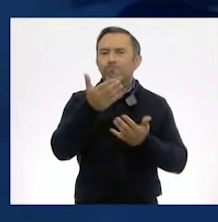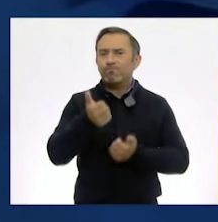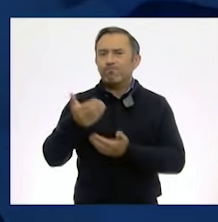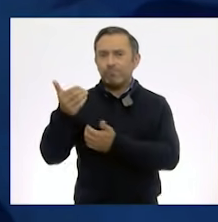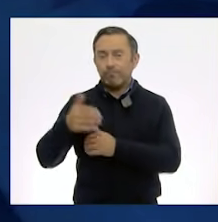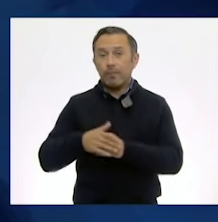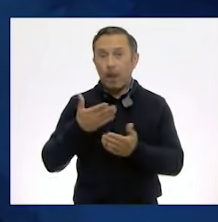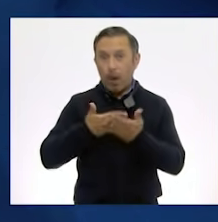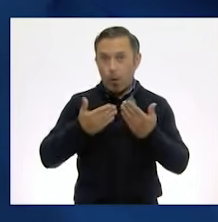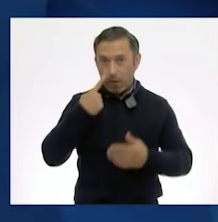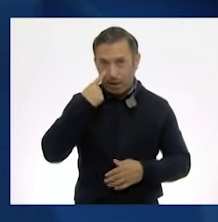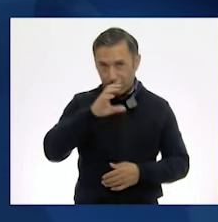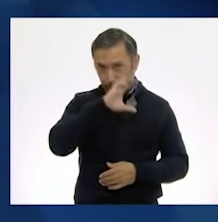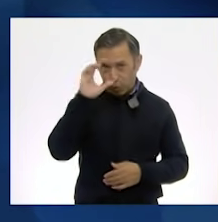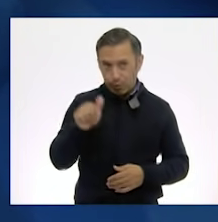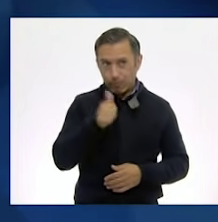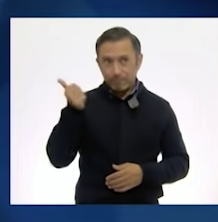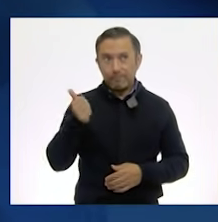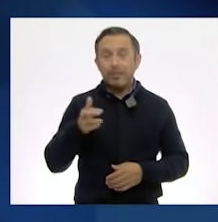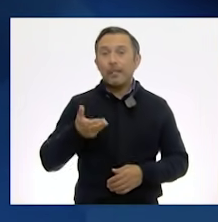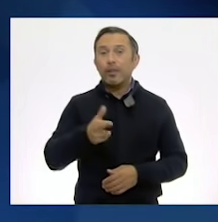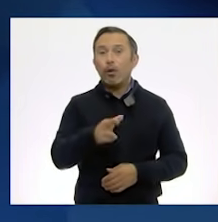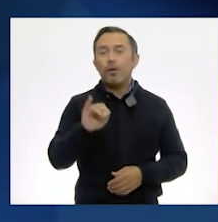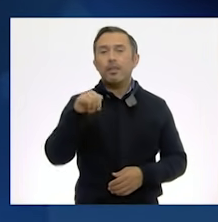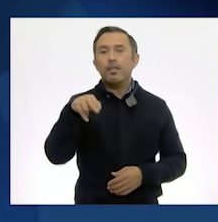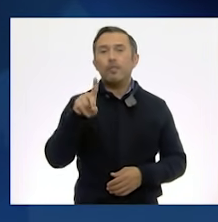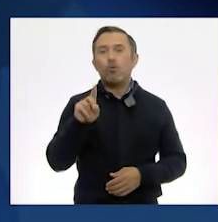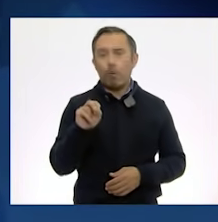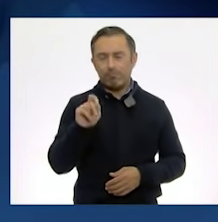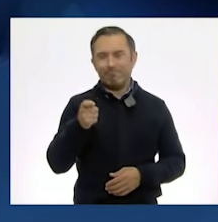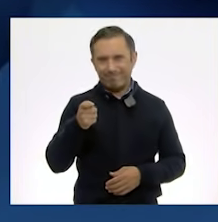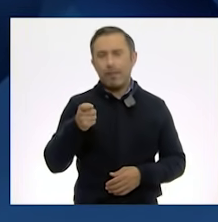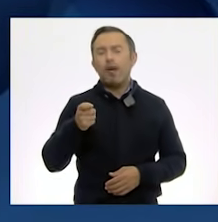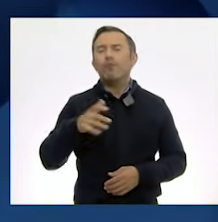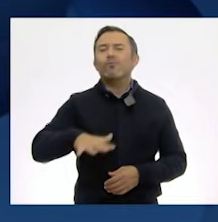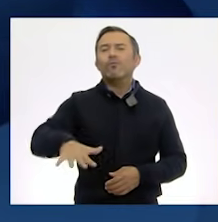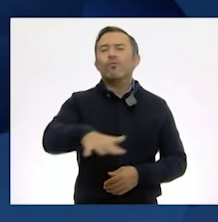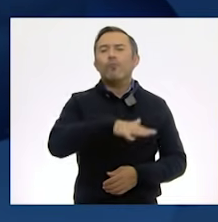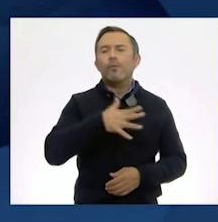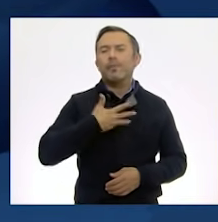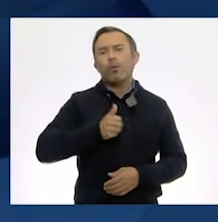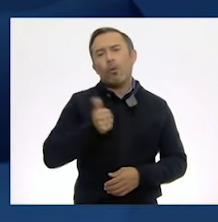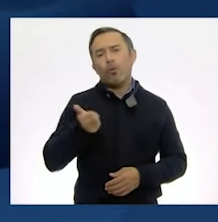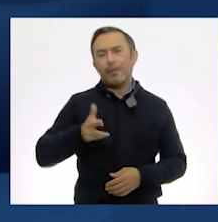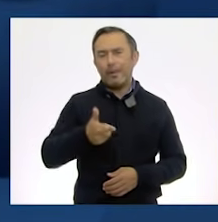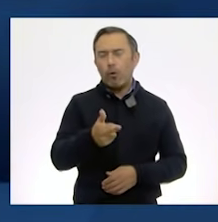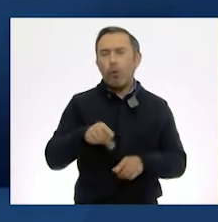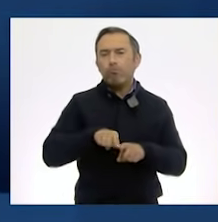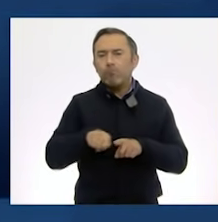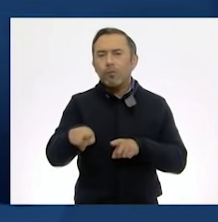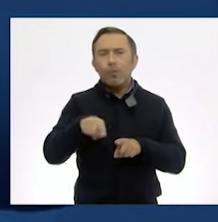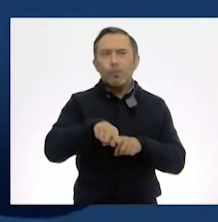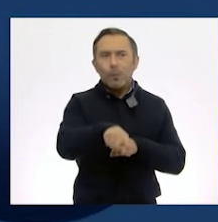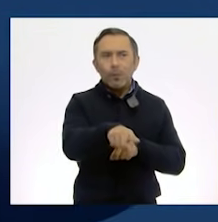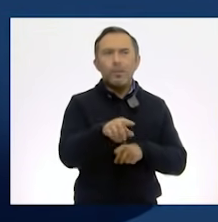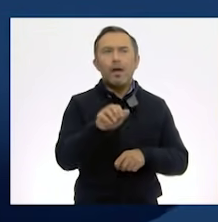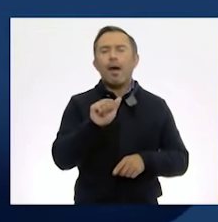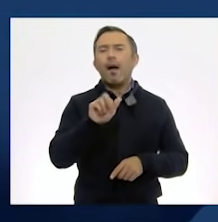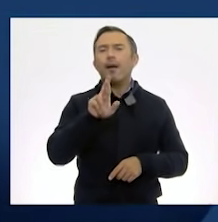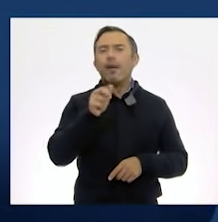pantallas el río Indo, que junto a los otros ríos de la zona ayudaron al desarrollo de las aldeas como Harappa,